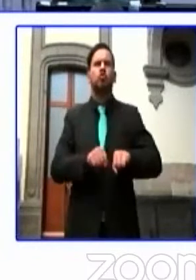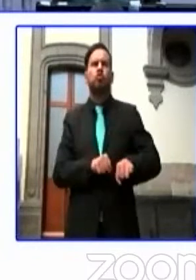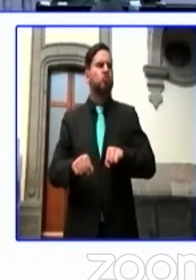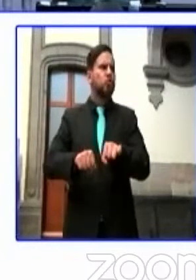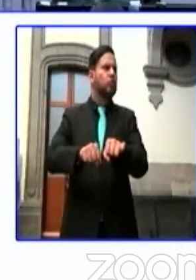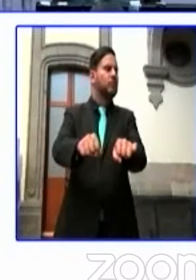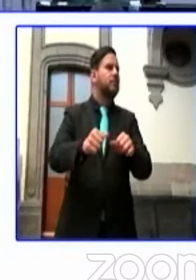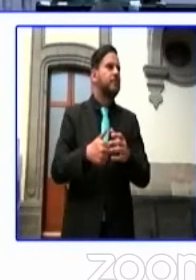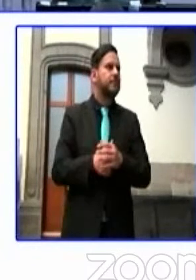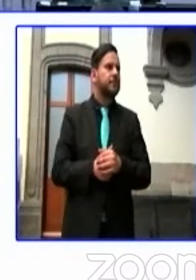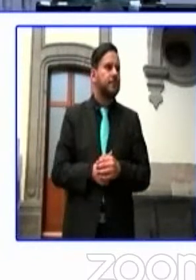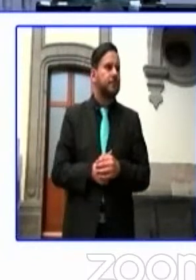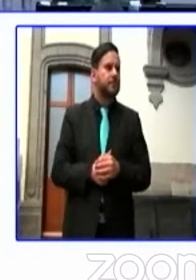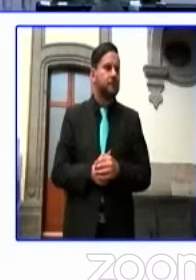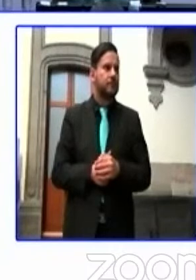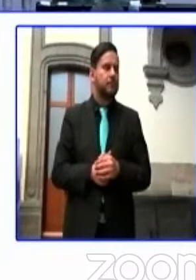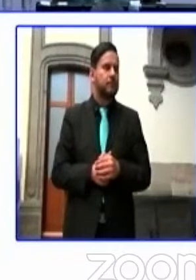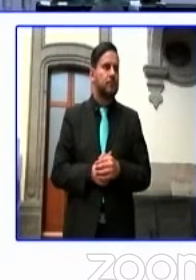accesibilidad.